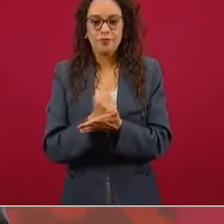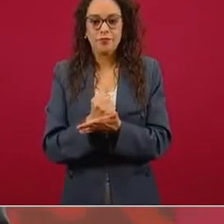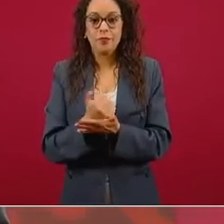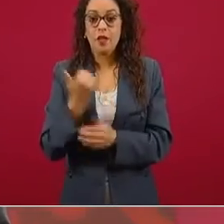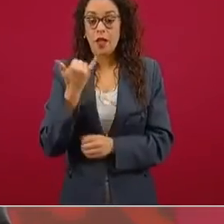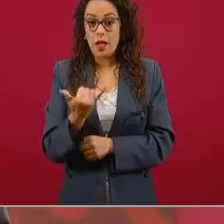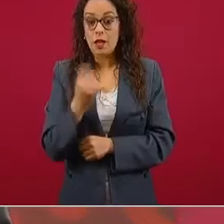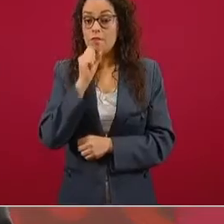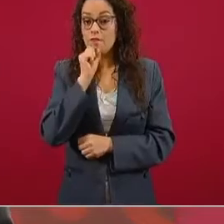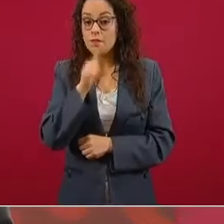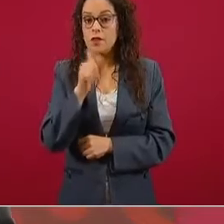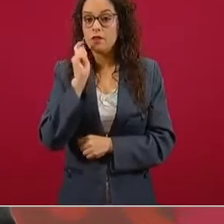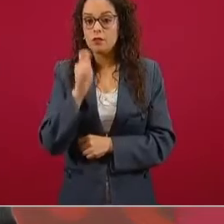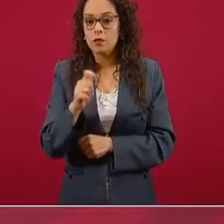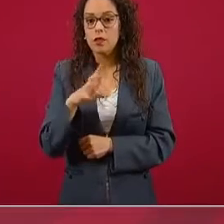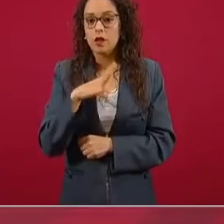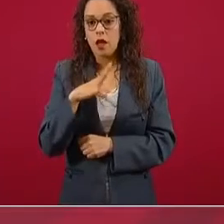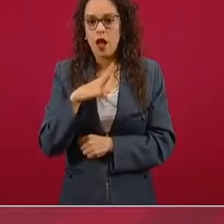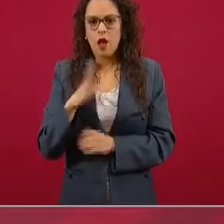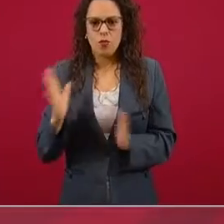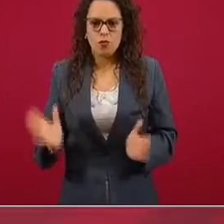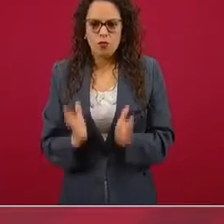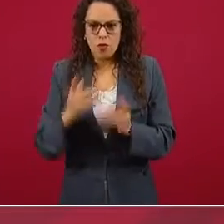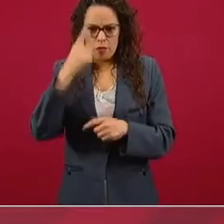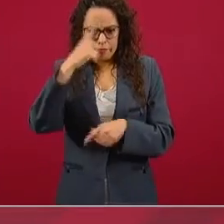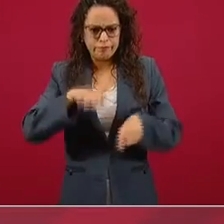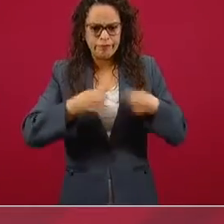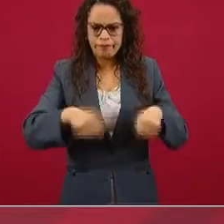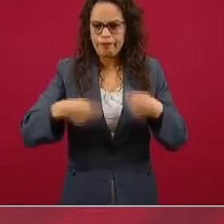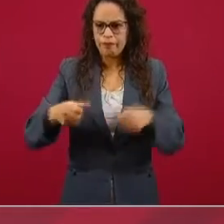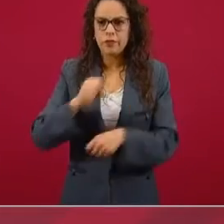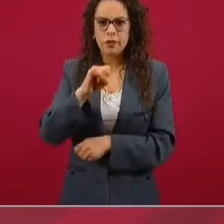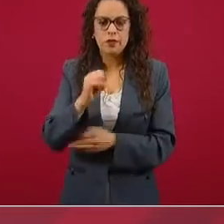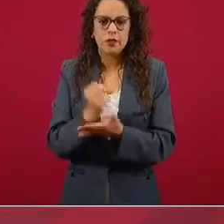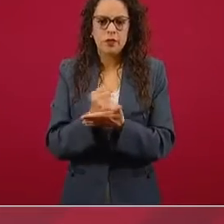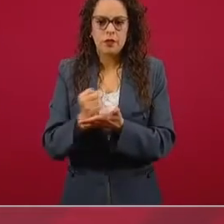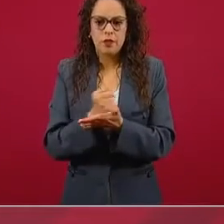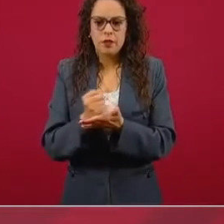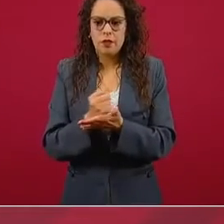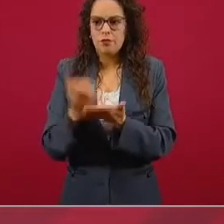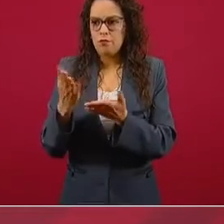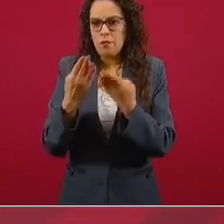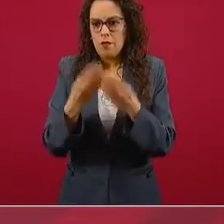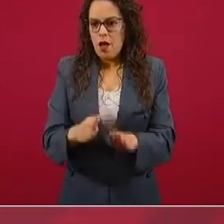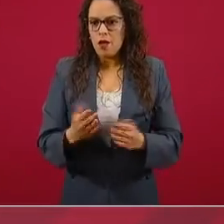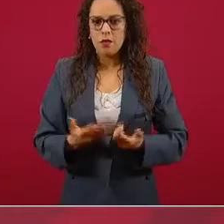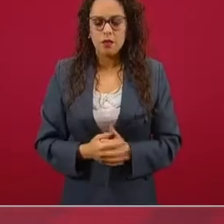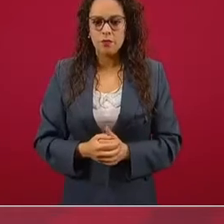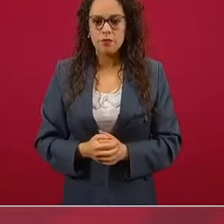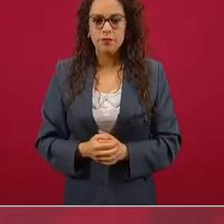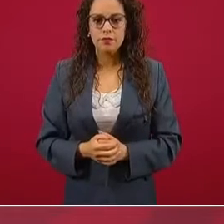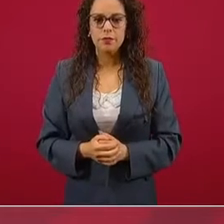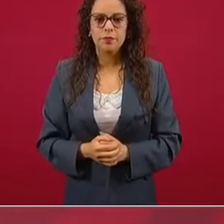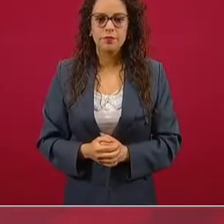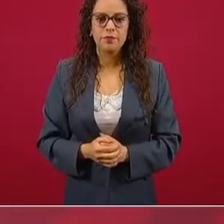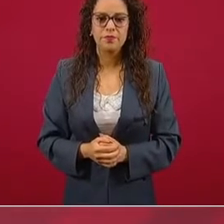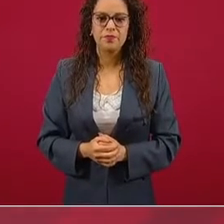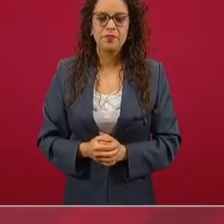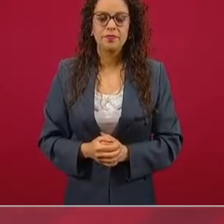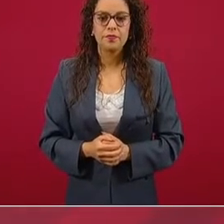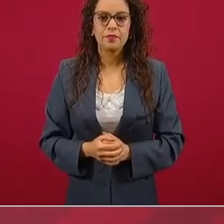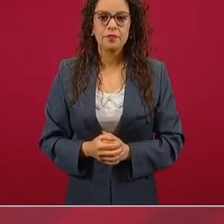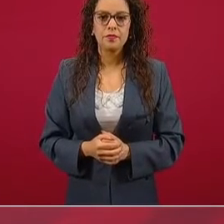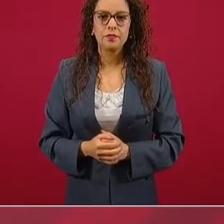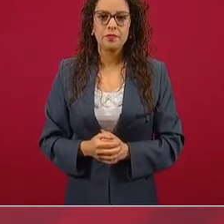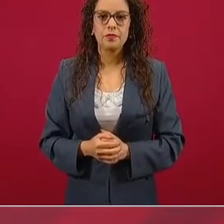promoción para entregar los créditos de parte de la banca. No se trata